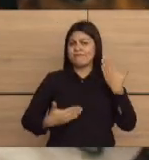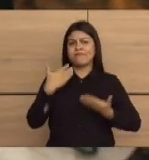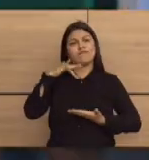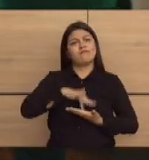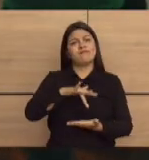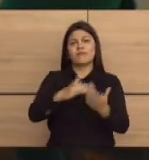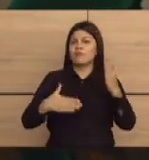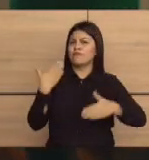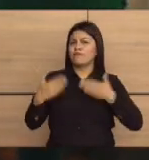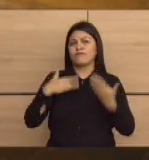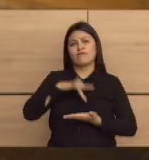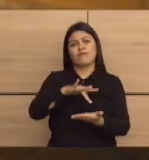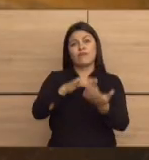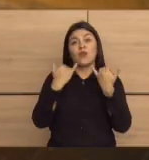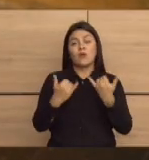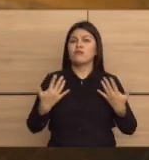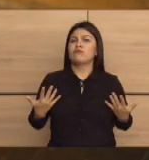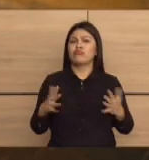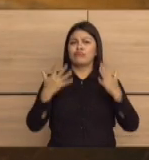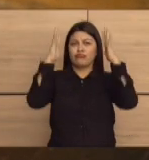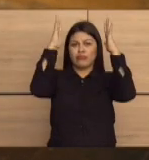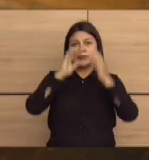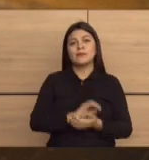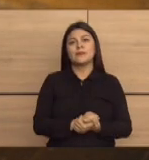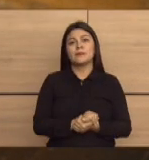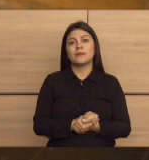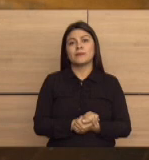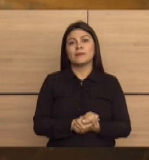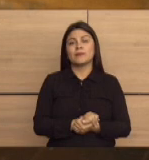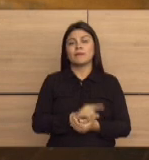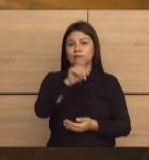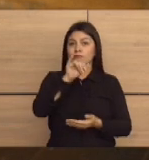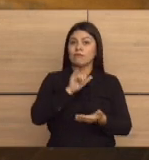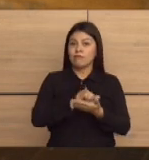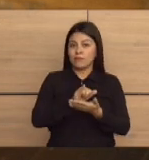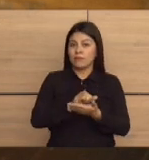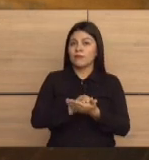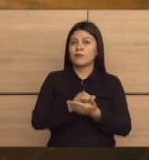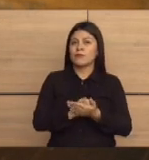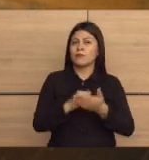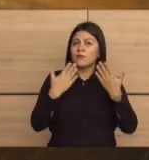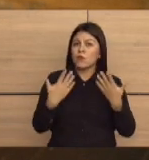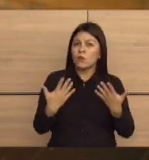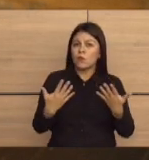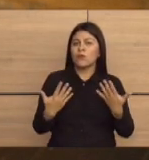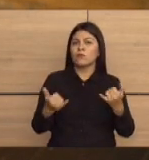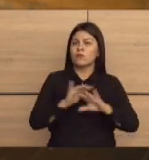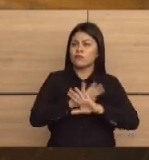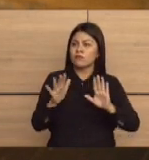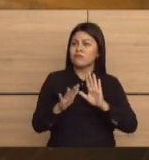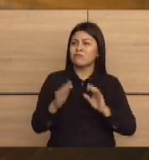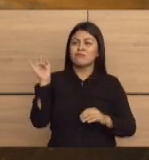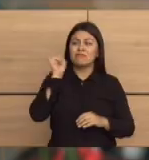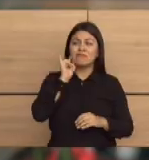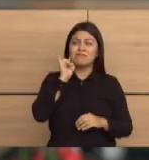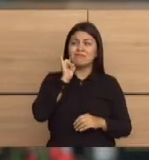hoy por primera vez en esta celebración. Bueno, a los profesores les recomiendo que sigan haciendo su labor como lo han hecho hasta ahora, que lo hagan con